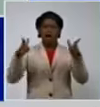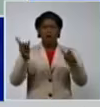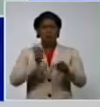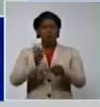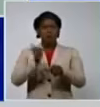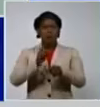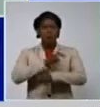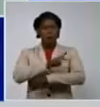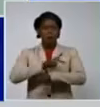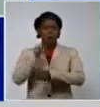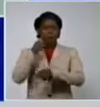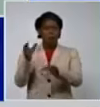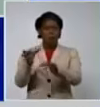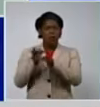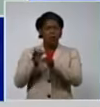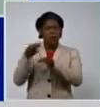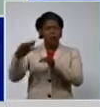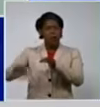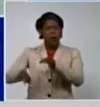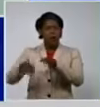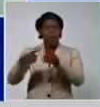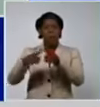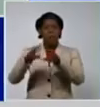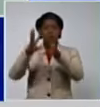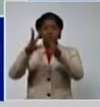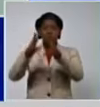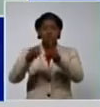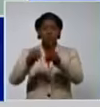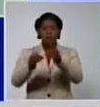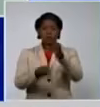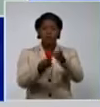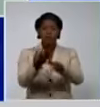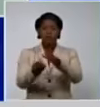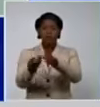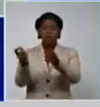grandes, por una cifra también elevada de